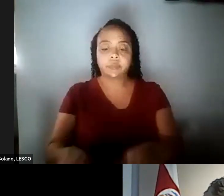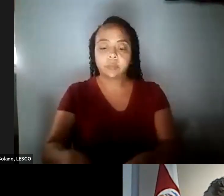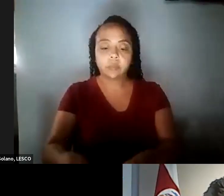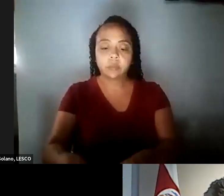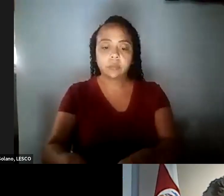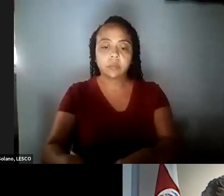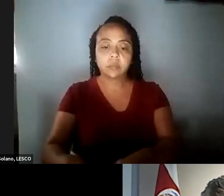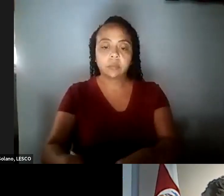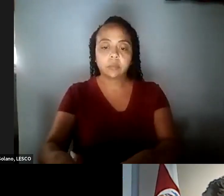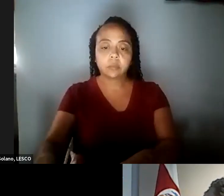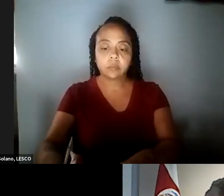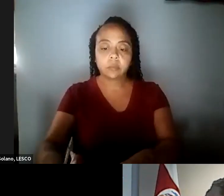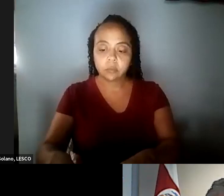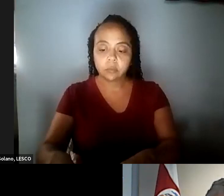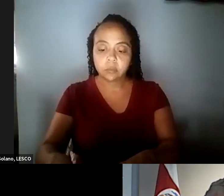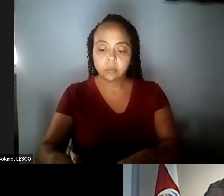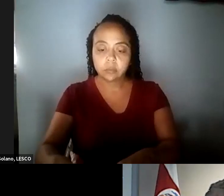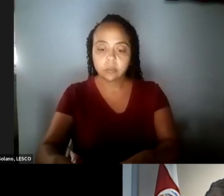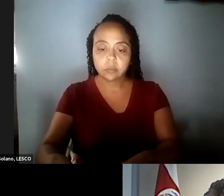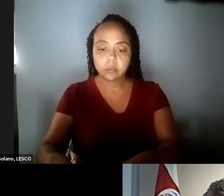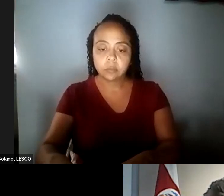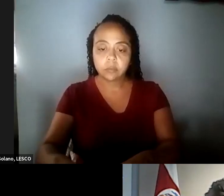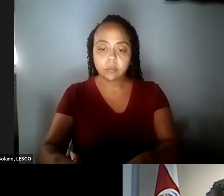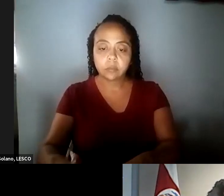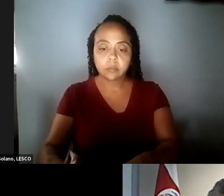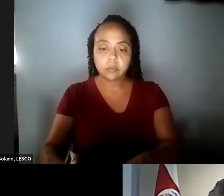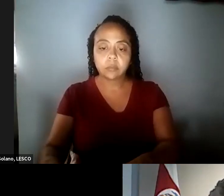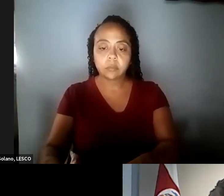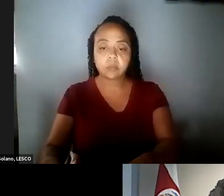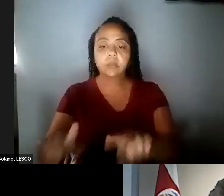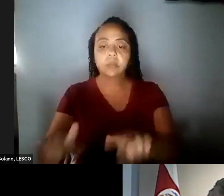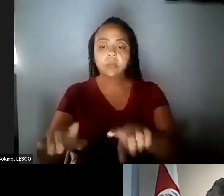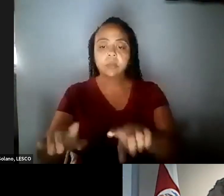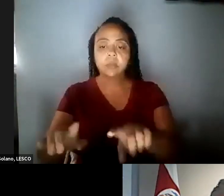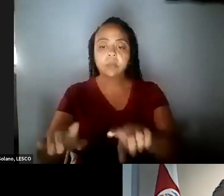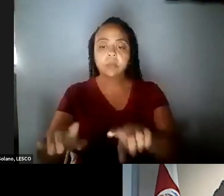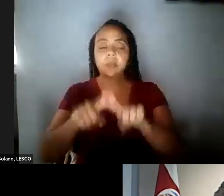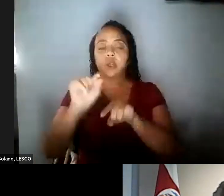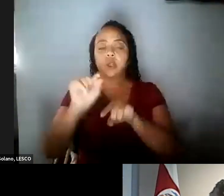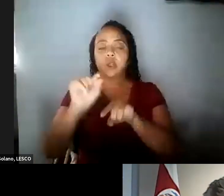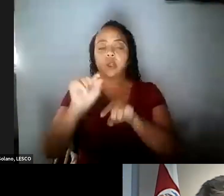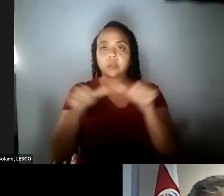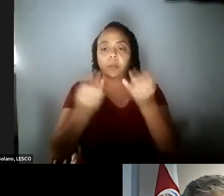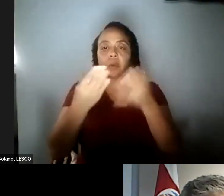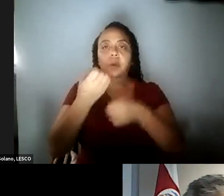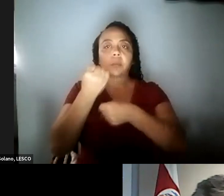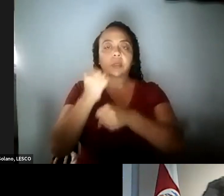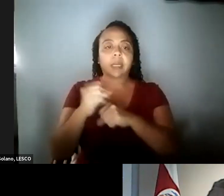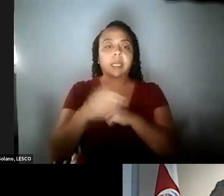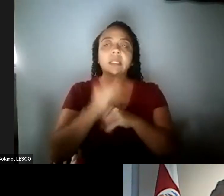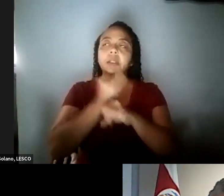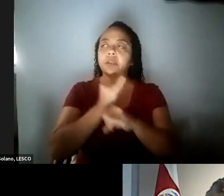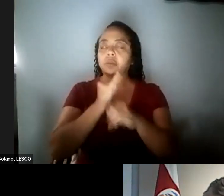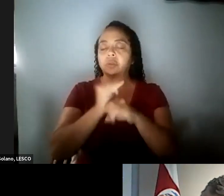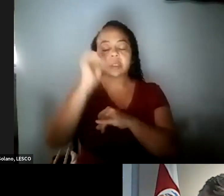realizar siempre el marco de la transparencia pero que no no necesariamente porque el sector público una municipalidad una institución estatal